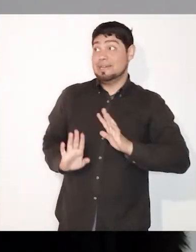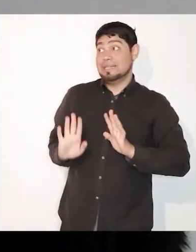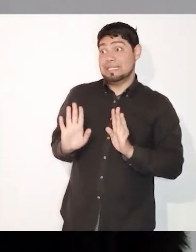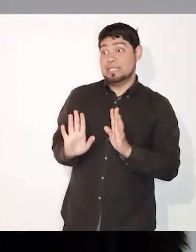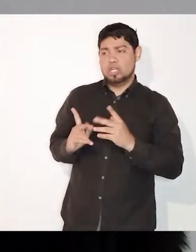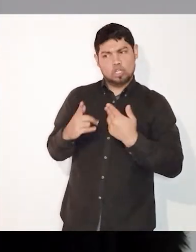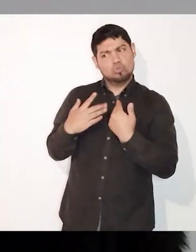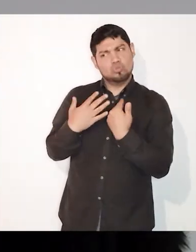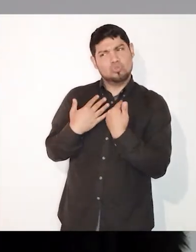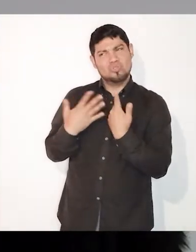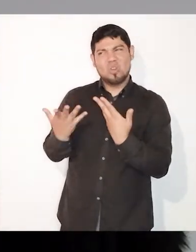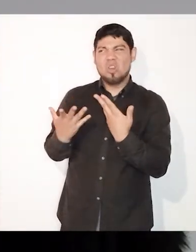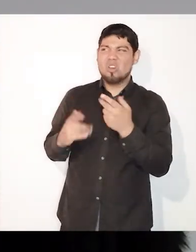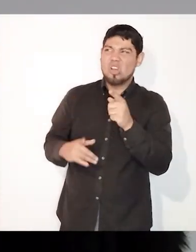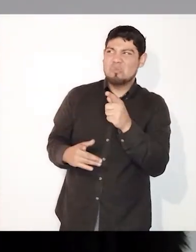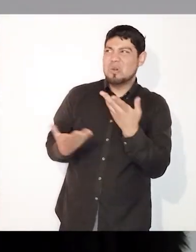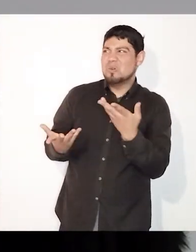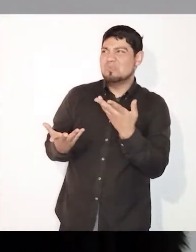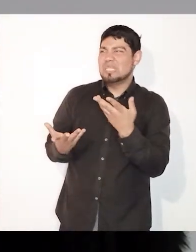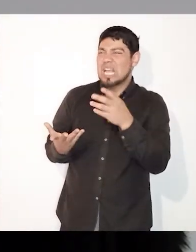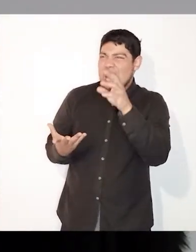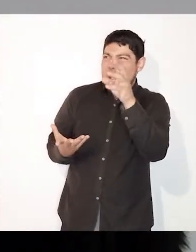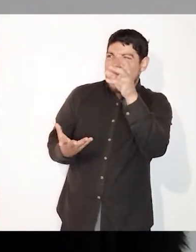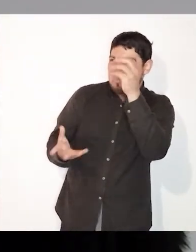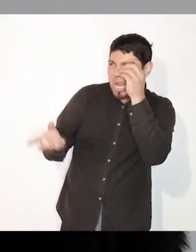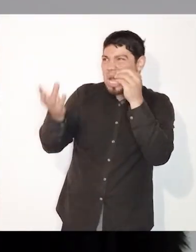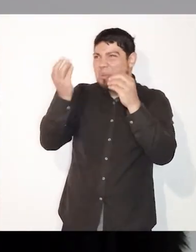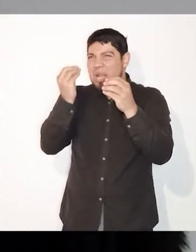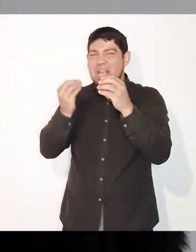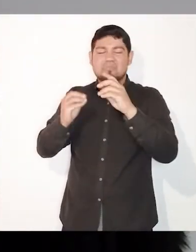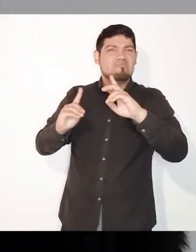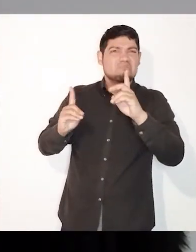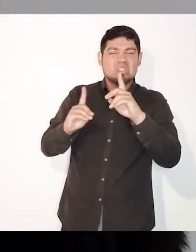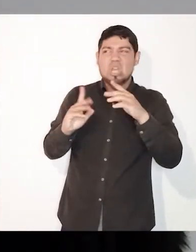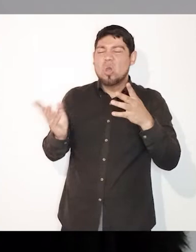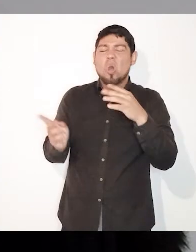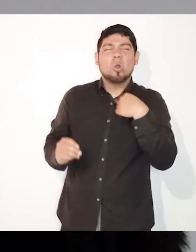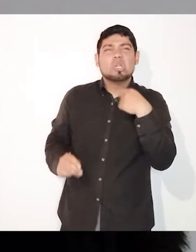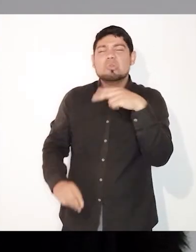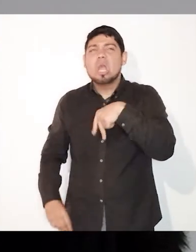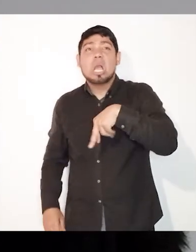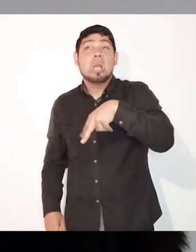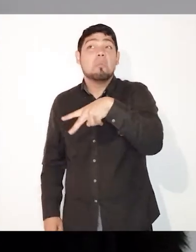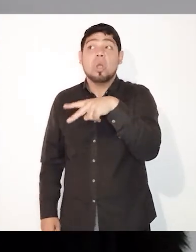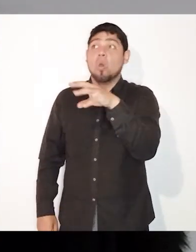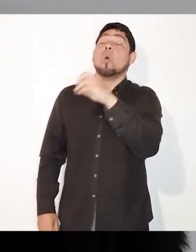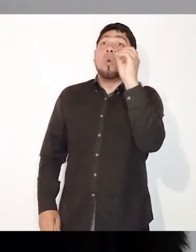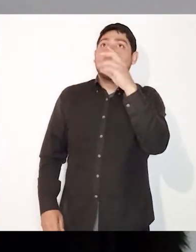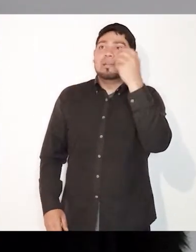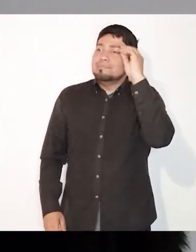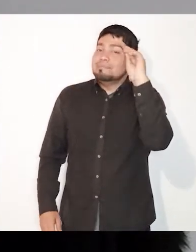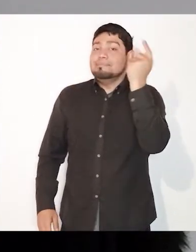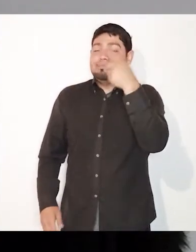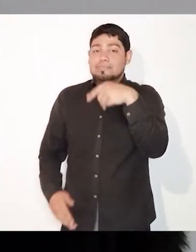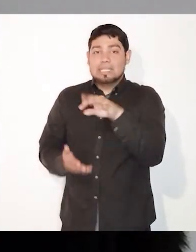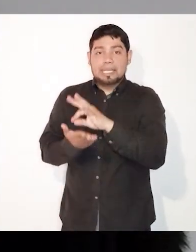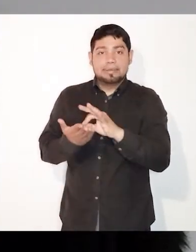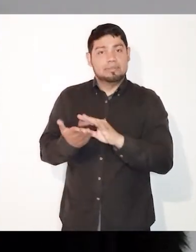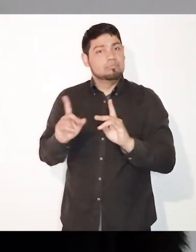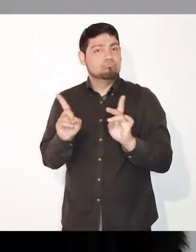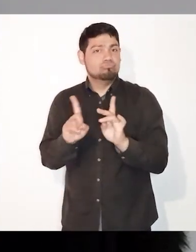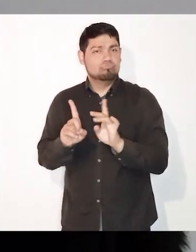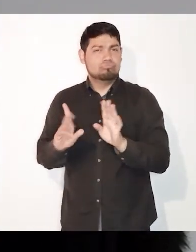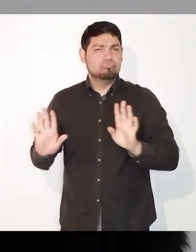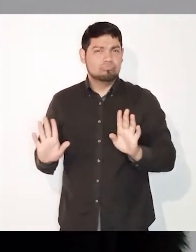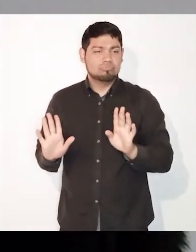Inspiración como inspiración, yo no creo mucho en la inspiración como una especie de rayo que te imprime un hado desde un cielo que todavía